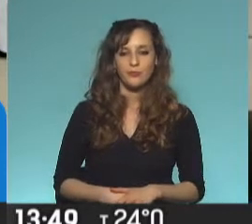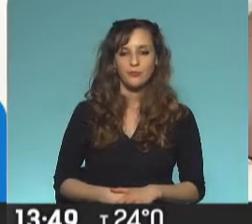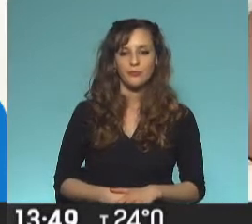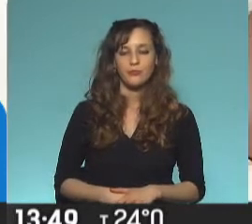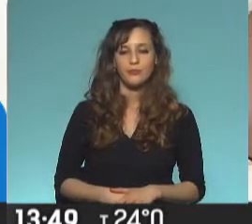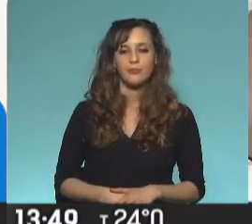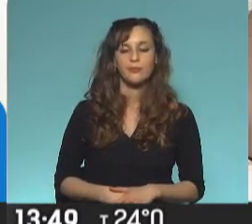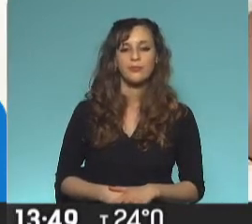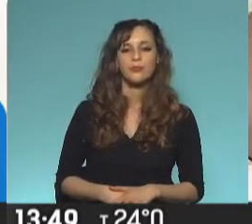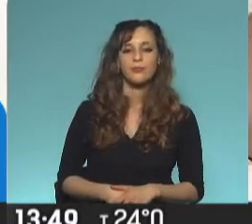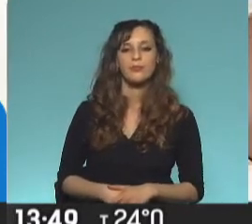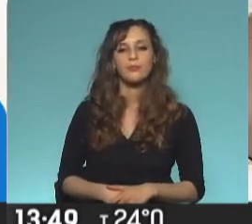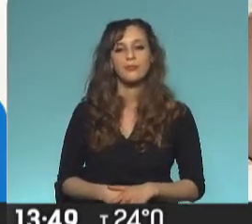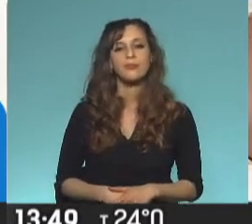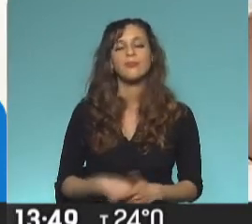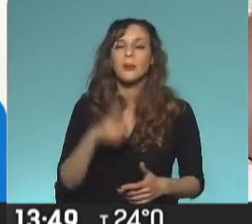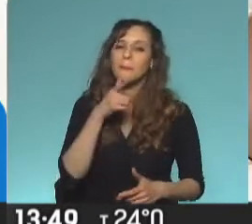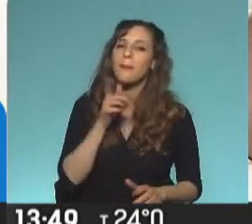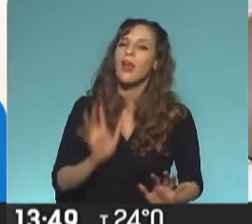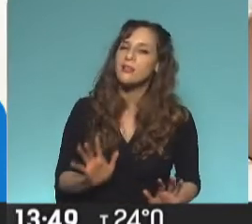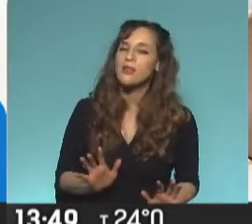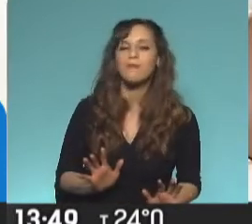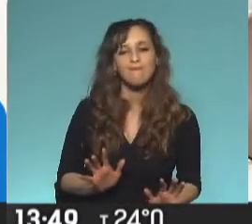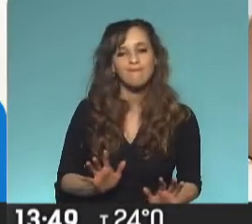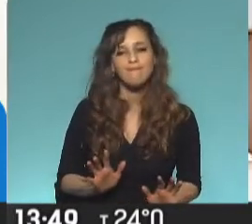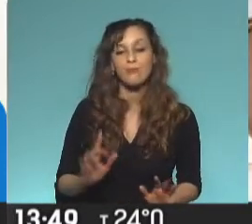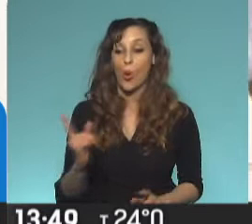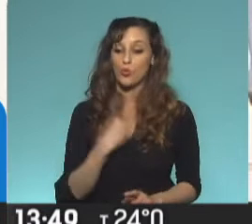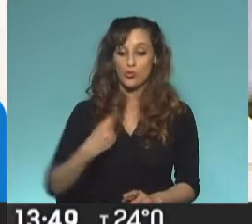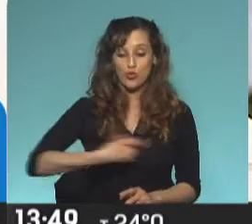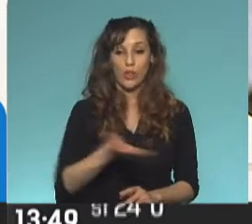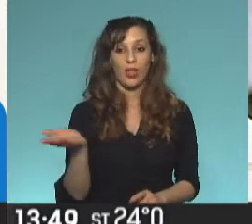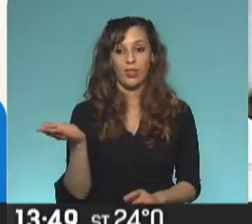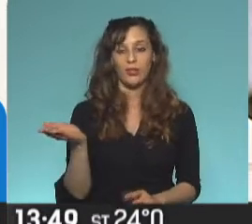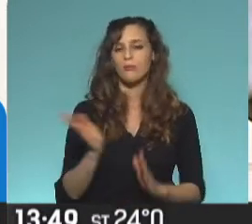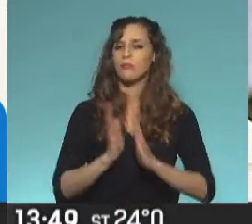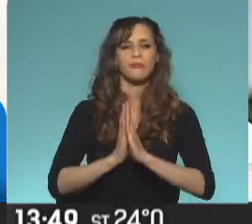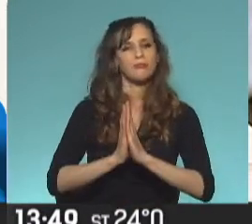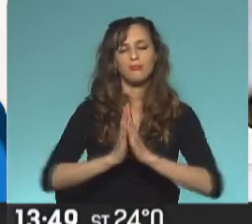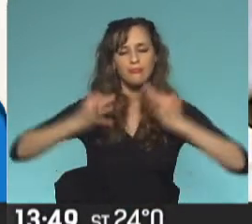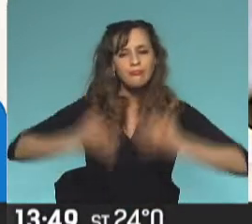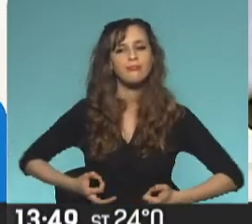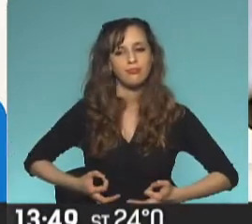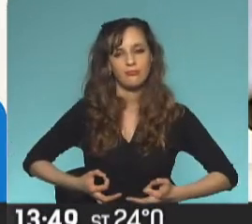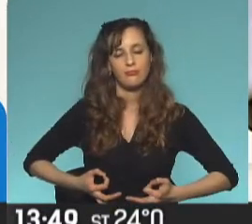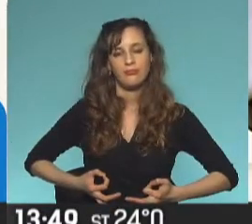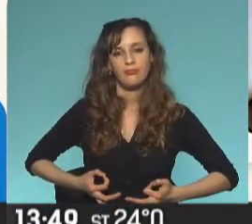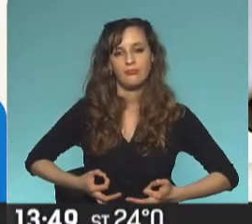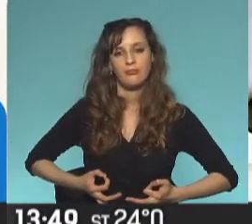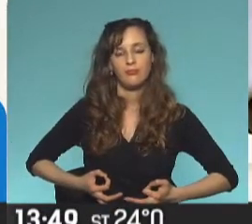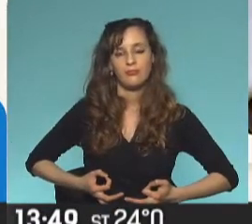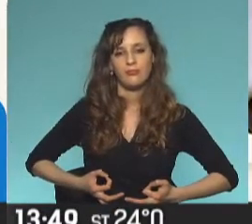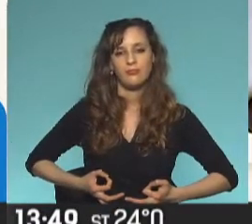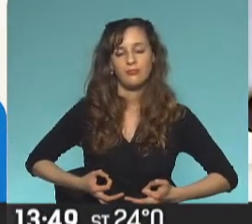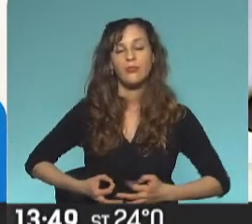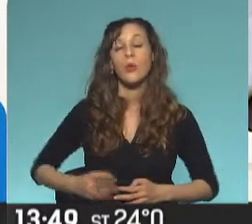me parece que es conveniente como sociedad tratar de no perder el tiempo tampoco nosotros estamos pasando